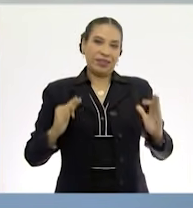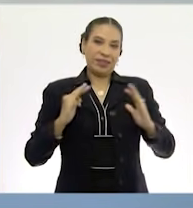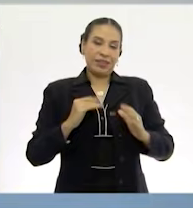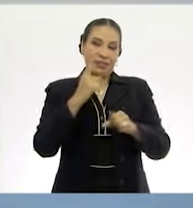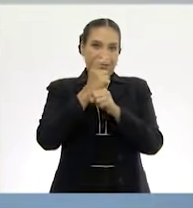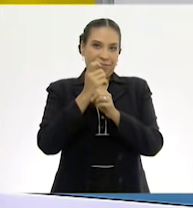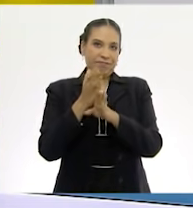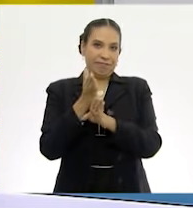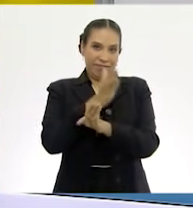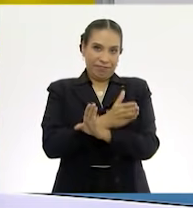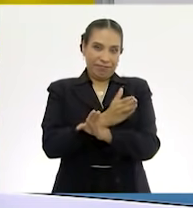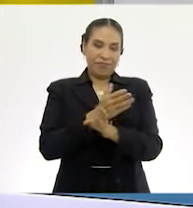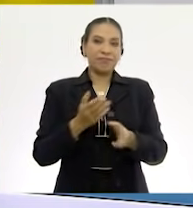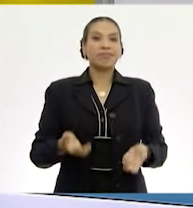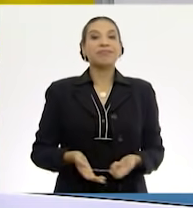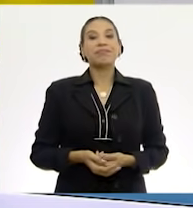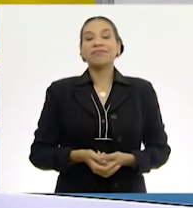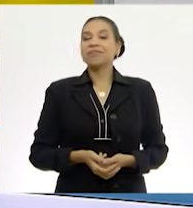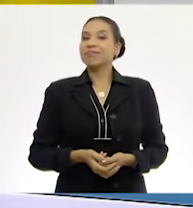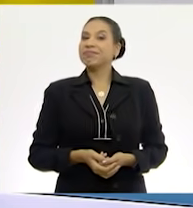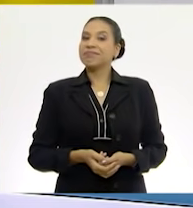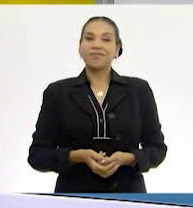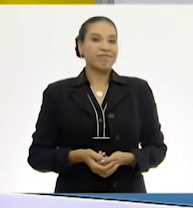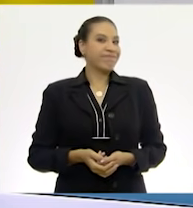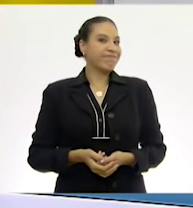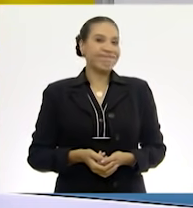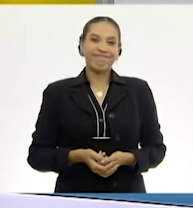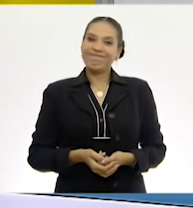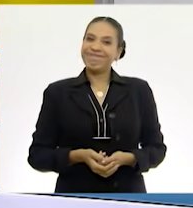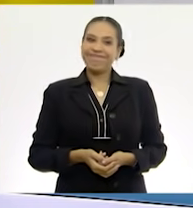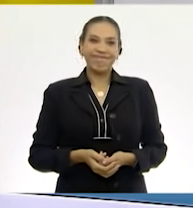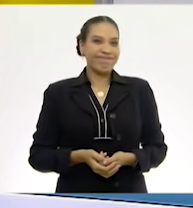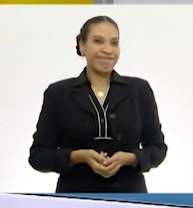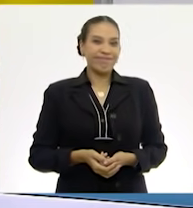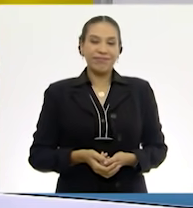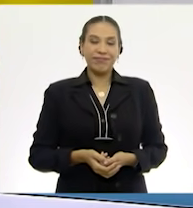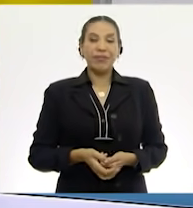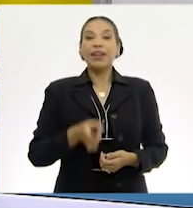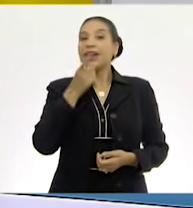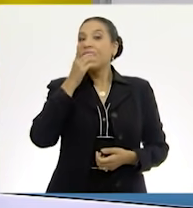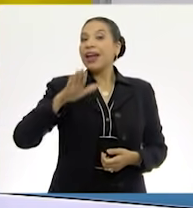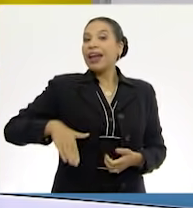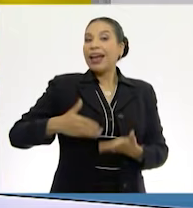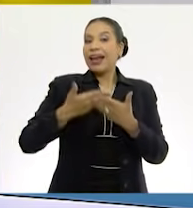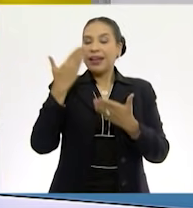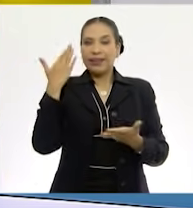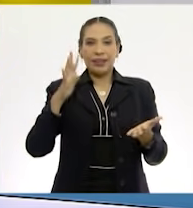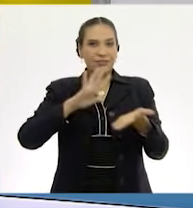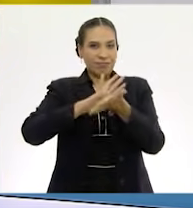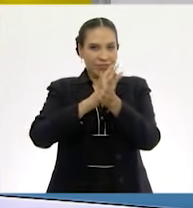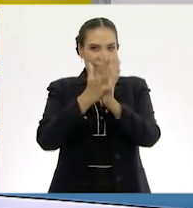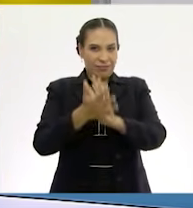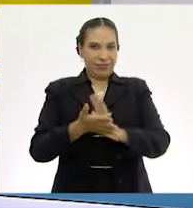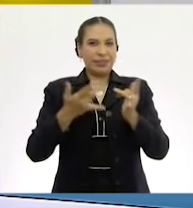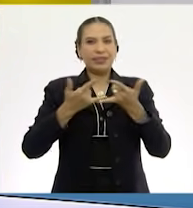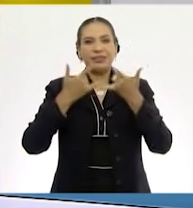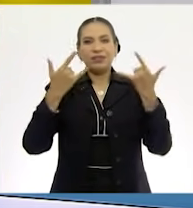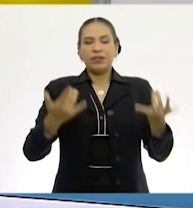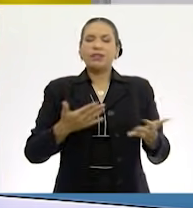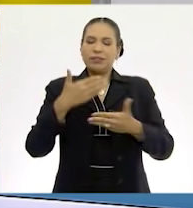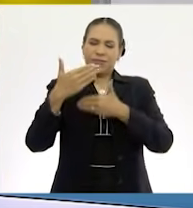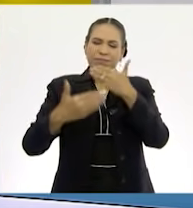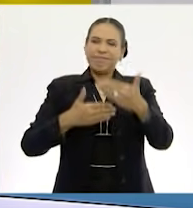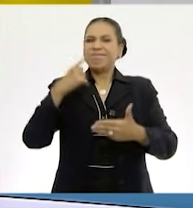que la primera. ¿No? No, Ton. Como hemos dicho antes, las transformaciones históricas son procesos